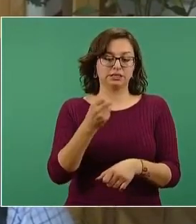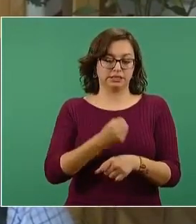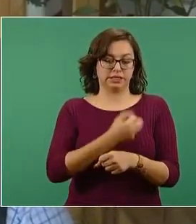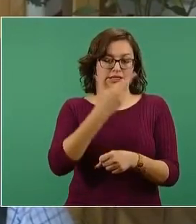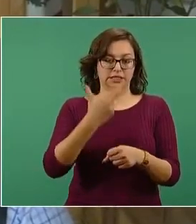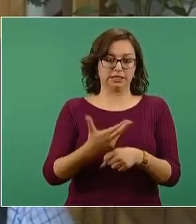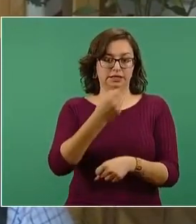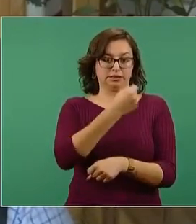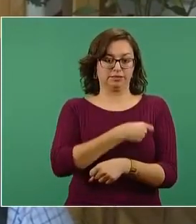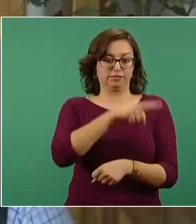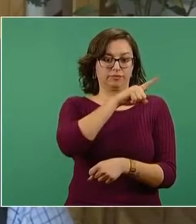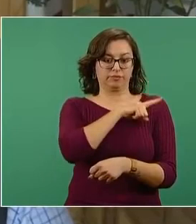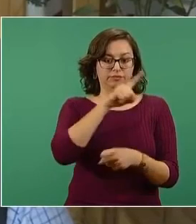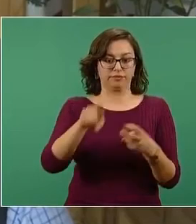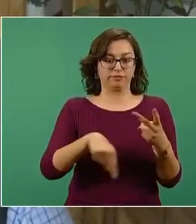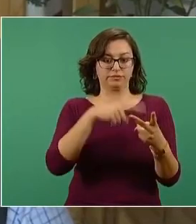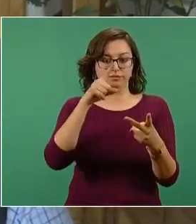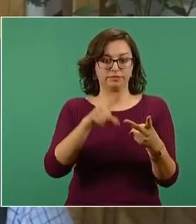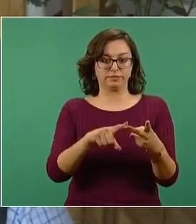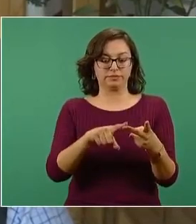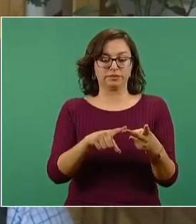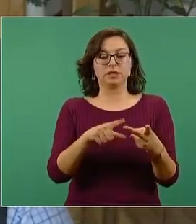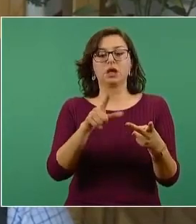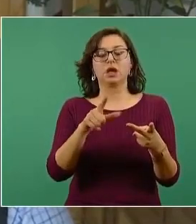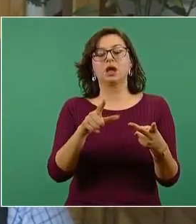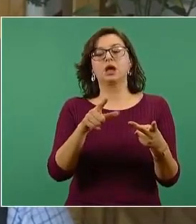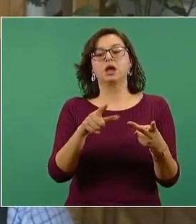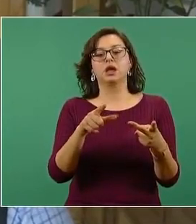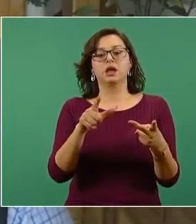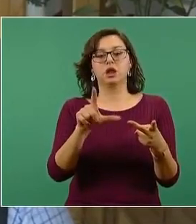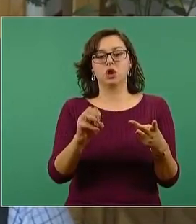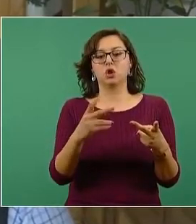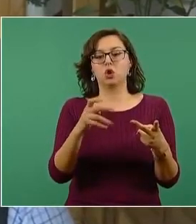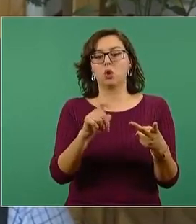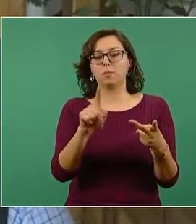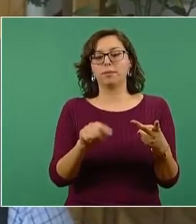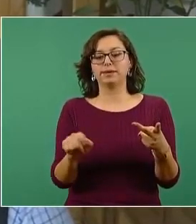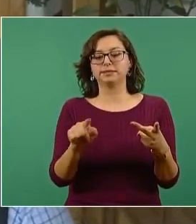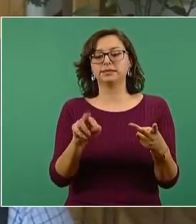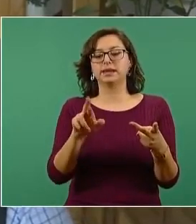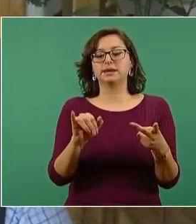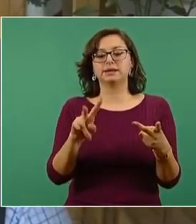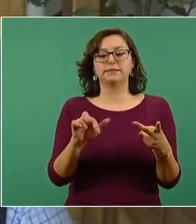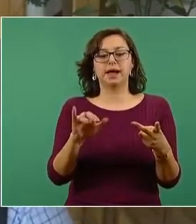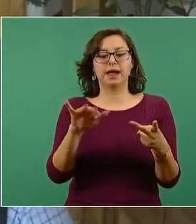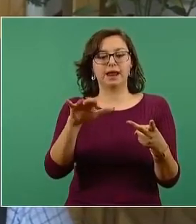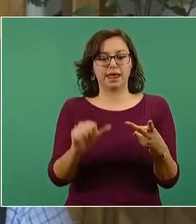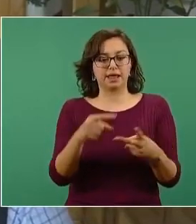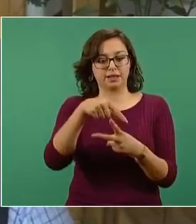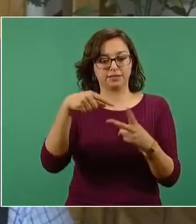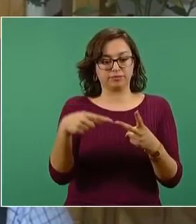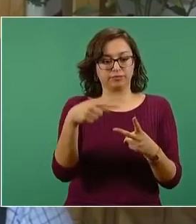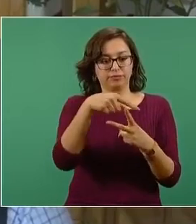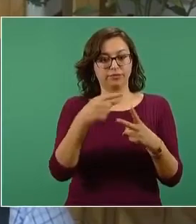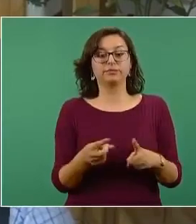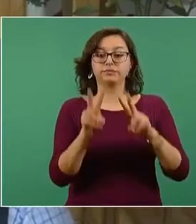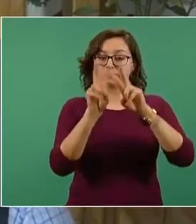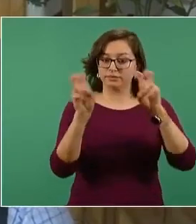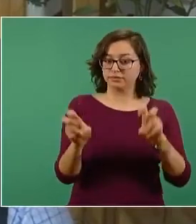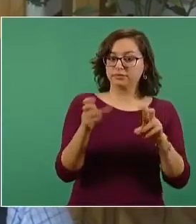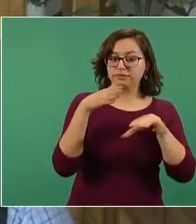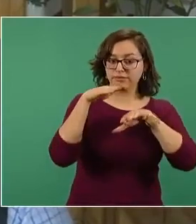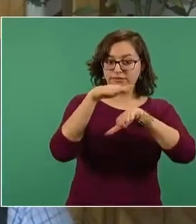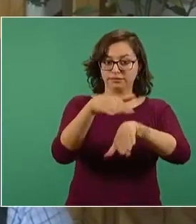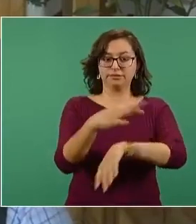de Salud, como el doctor Ruy López Ridaura, quienes estarán presentando específicamente el tema de vacunación